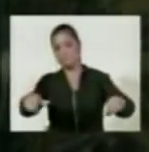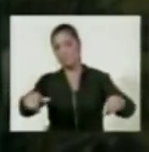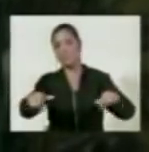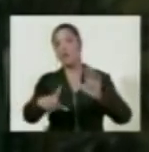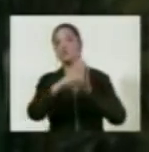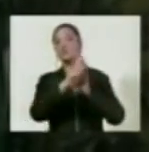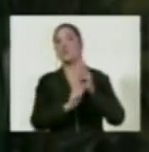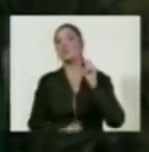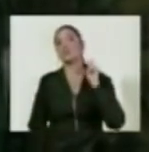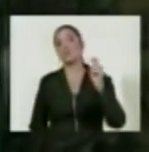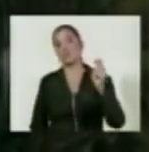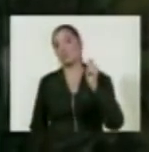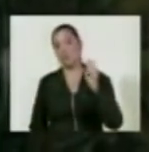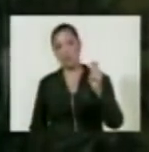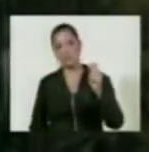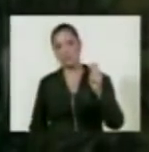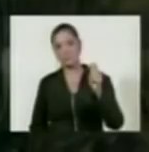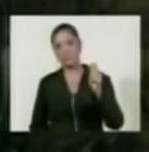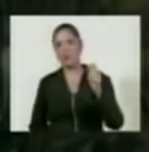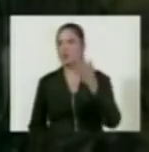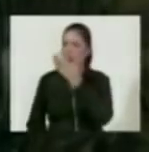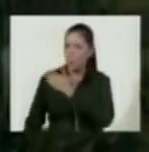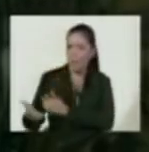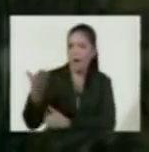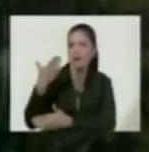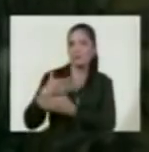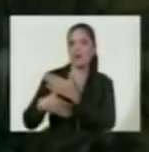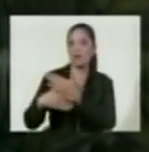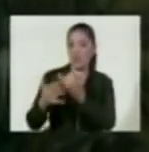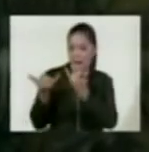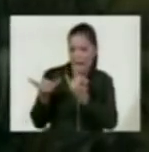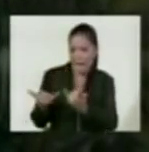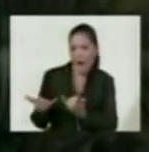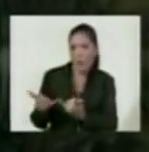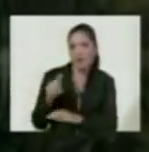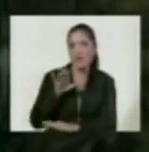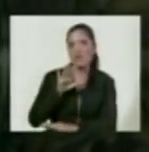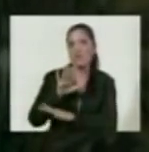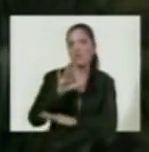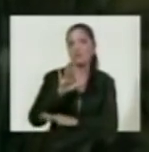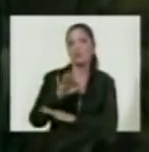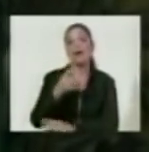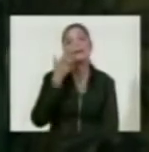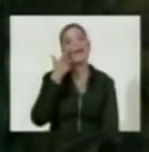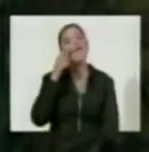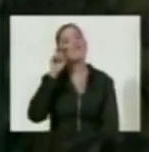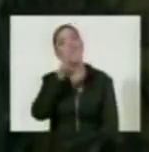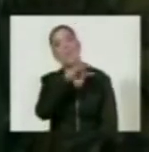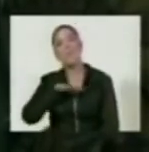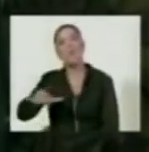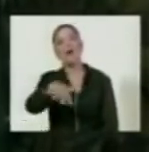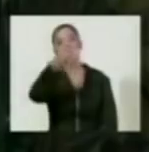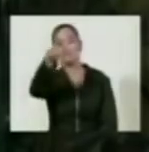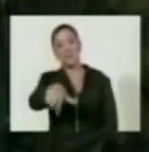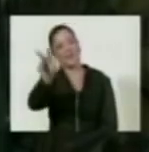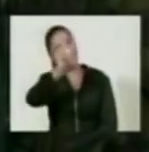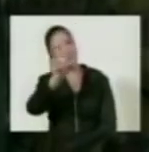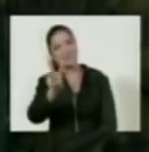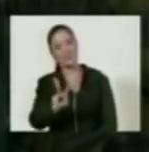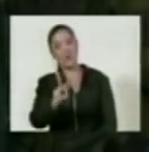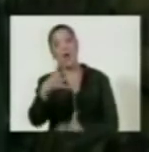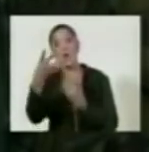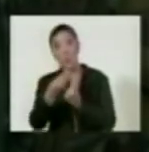constitución, su pasado, su presente y su futuro, que vea al pueblo de Venezuela, que junto